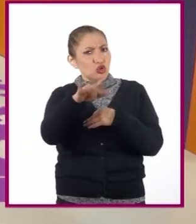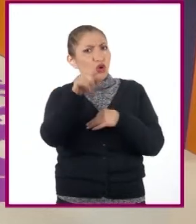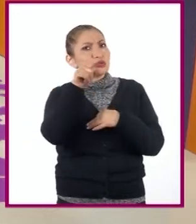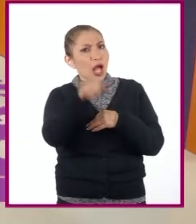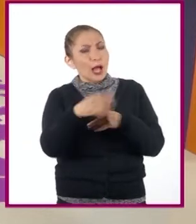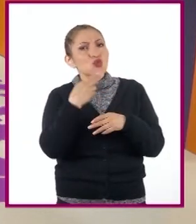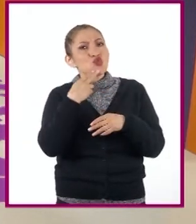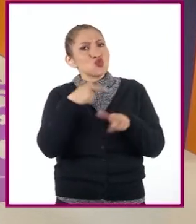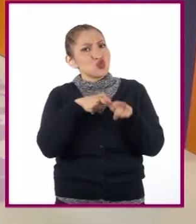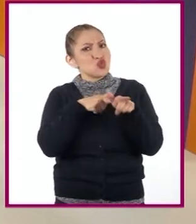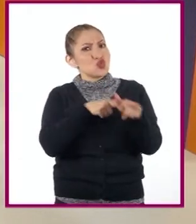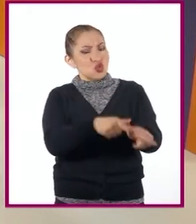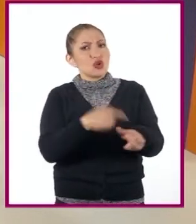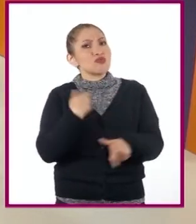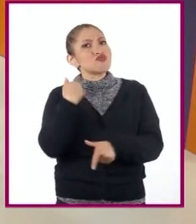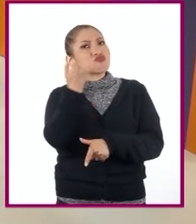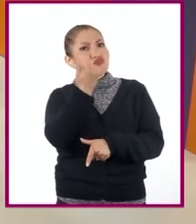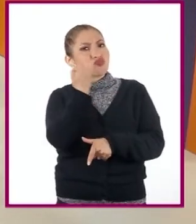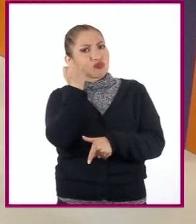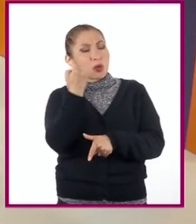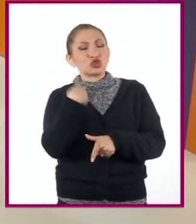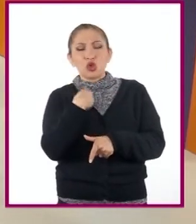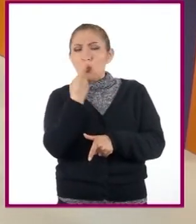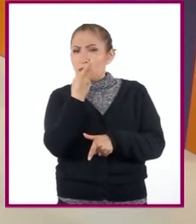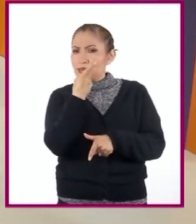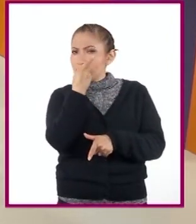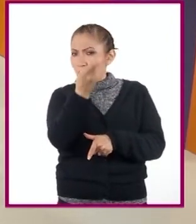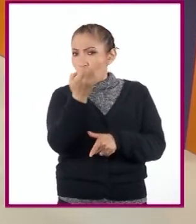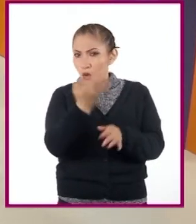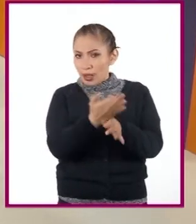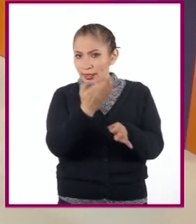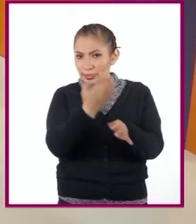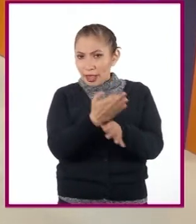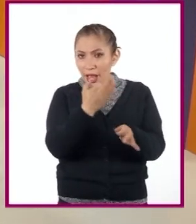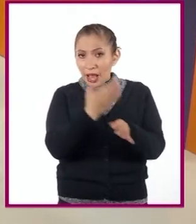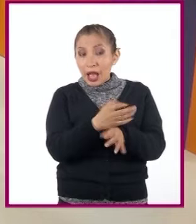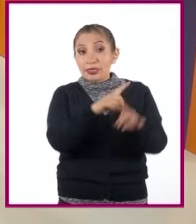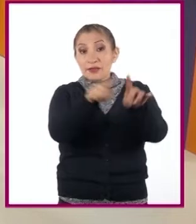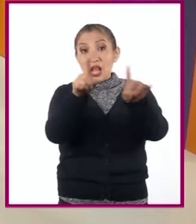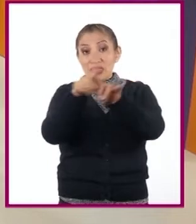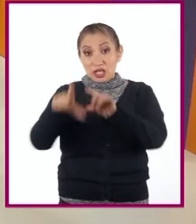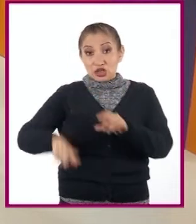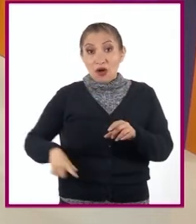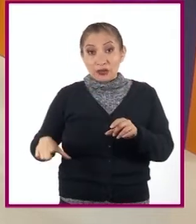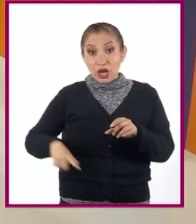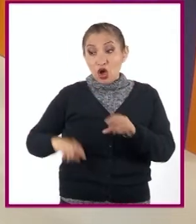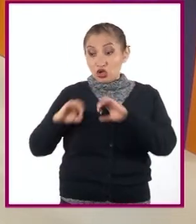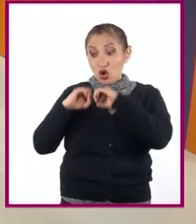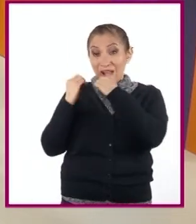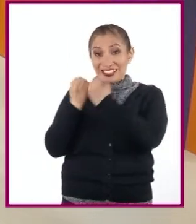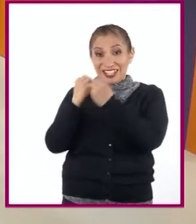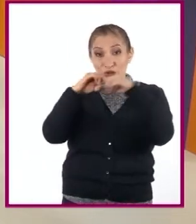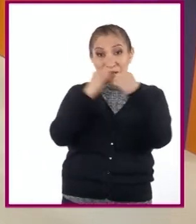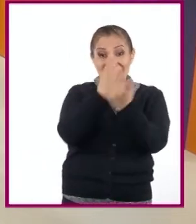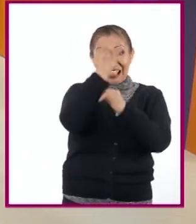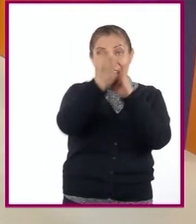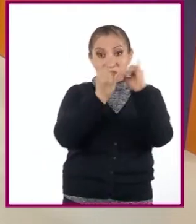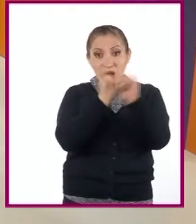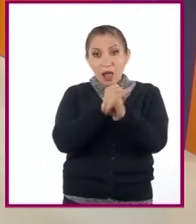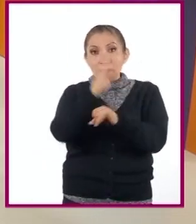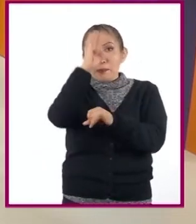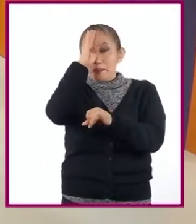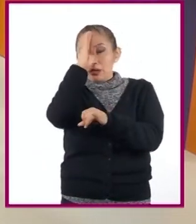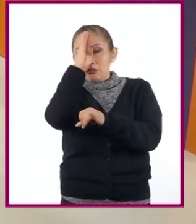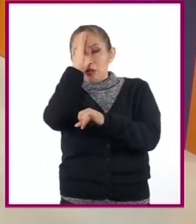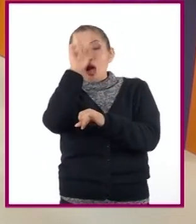a preservar nuestra lengua. Les comparto que, actualmente, varios gobiernos y organismos internacionales pensaron